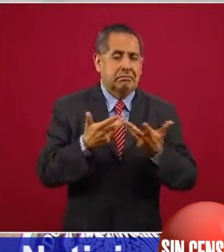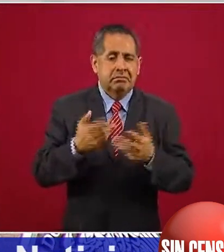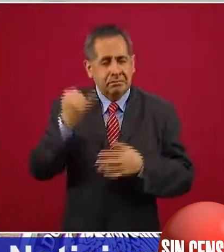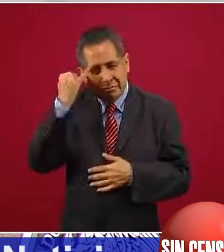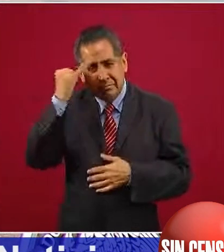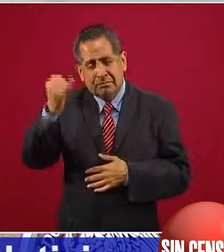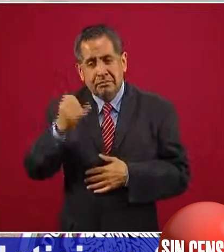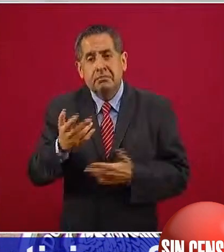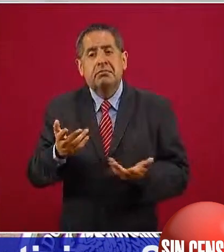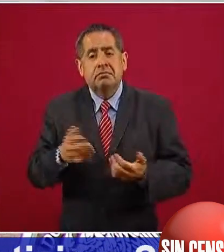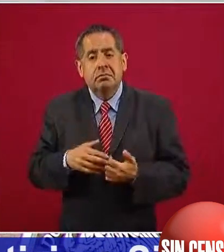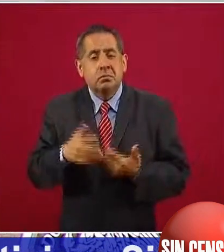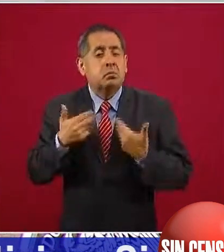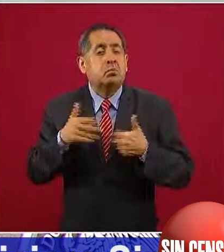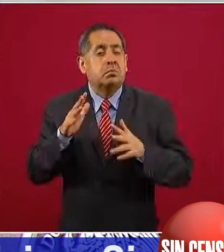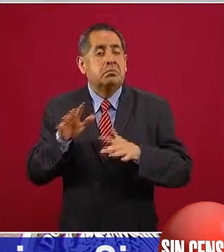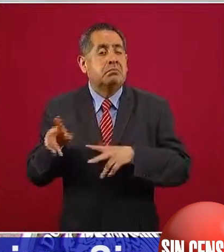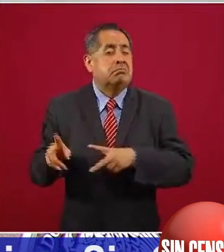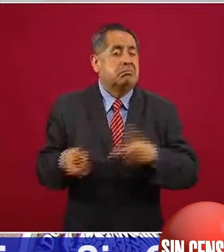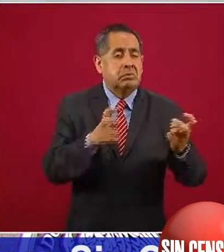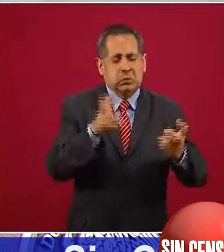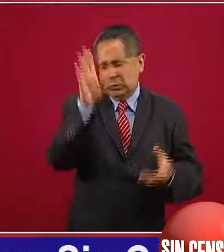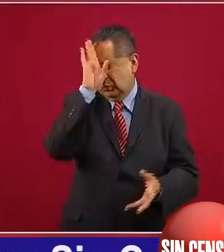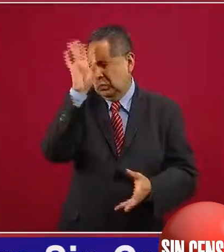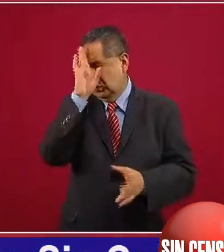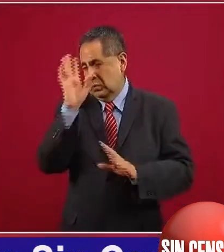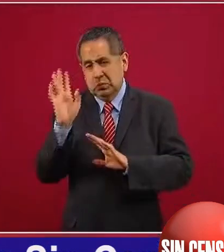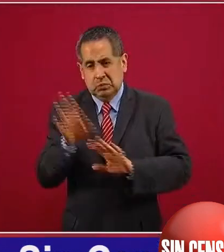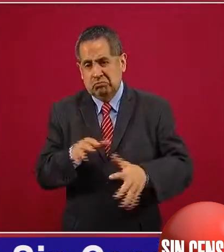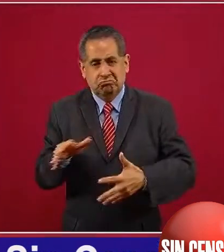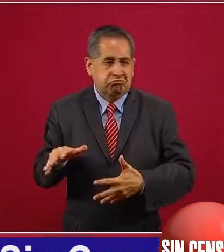imagínense lo que hubiesen hecho.